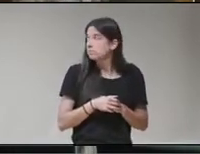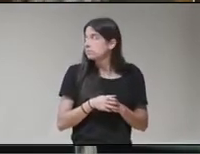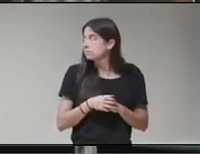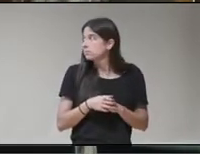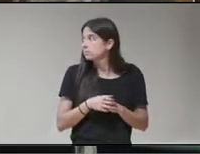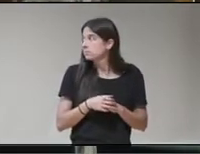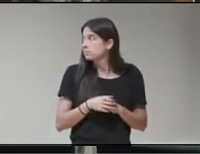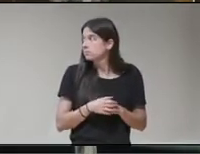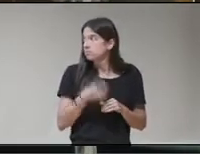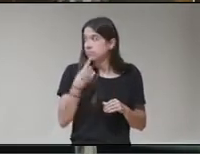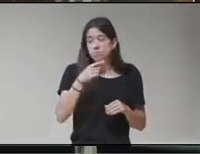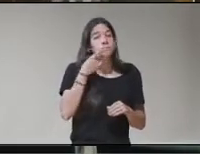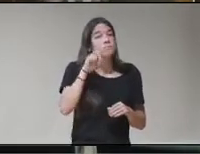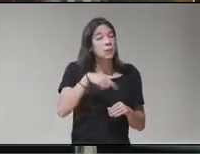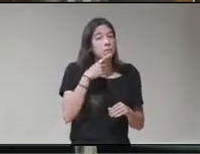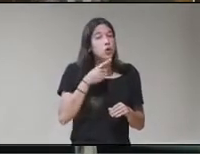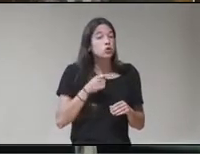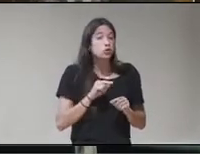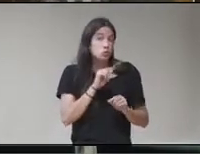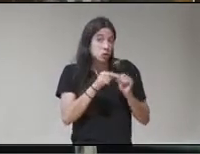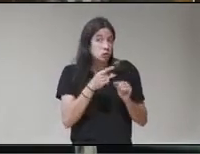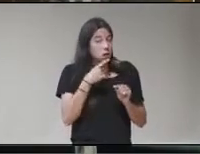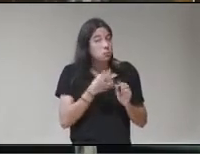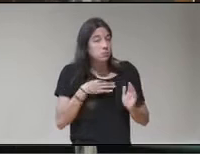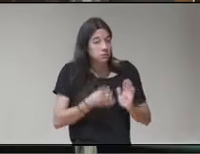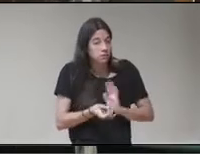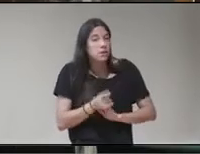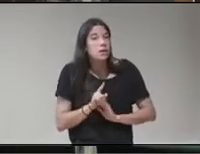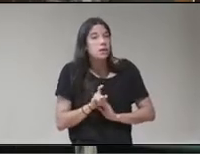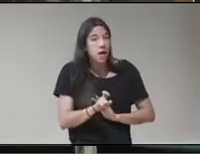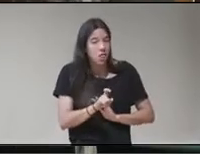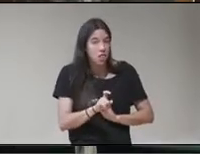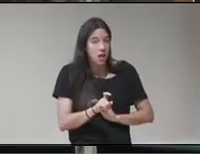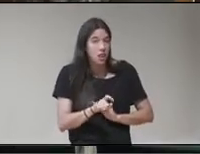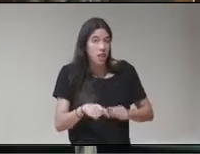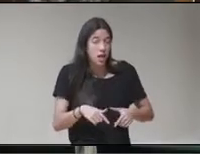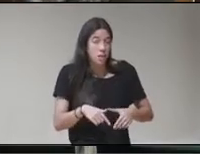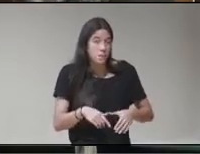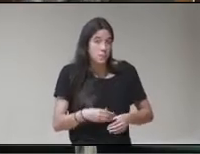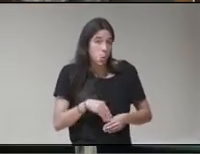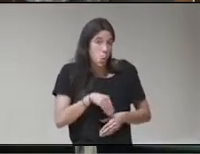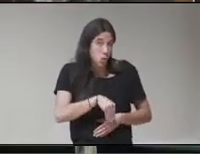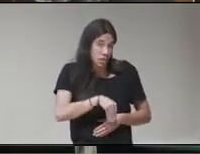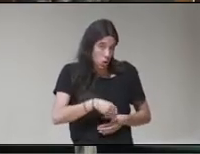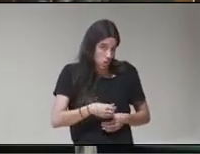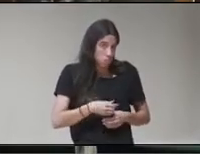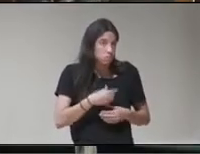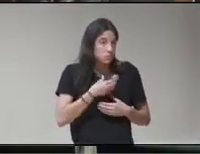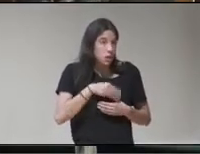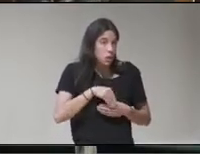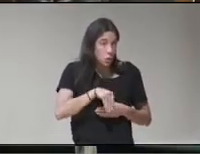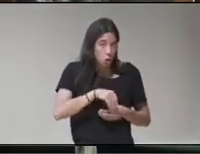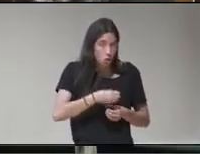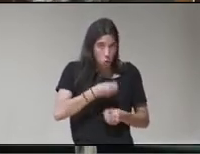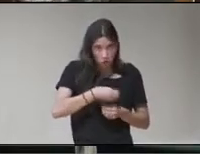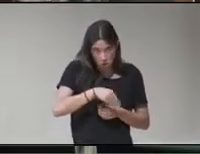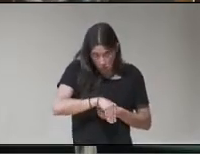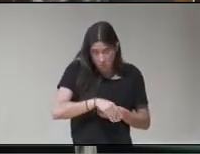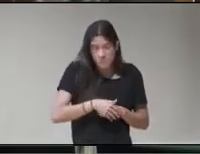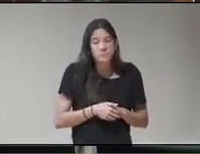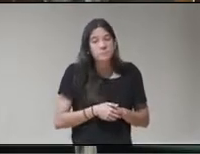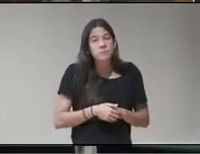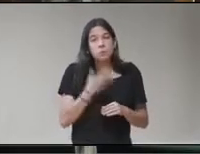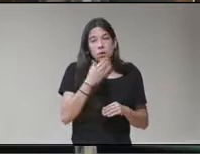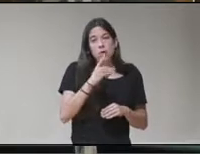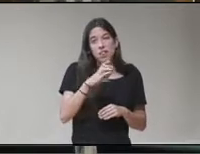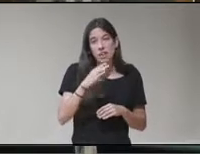que dan lugar al cáncer de cuello de útero, también herpes virus, en este caso con significado patológico, herpes simple de tipo 2, por